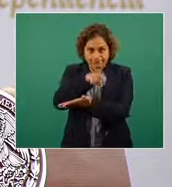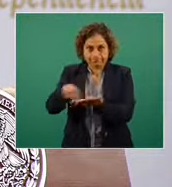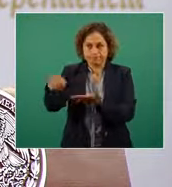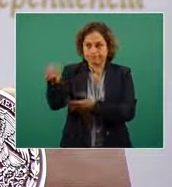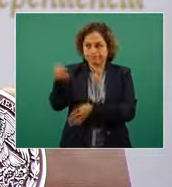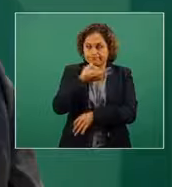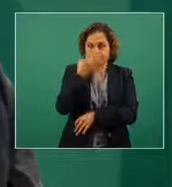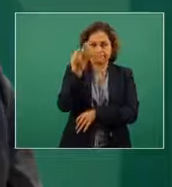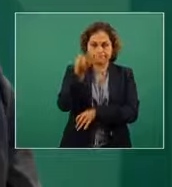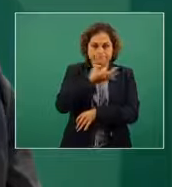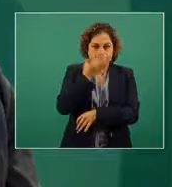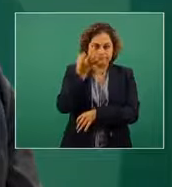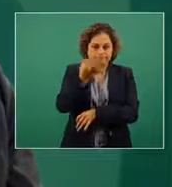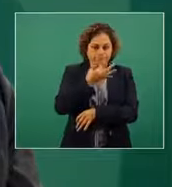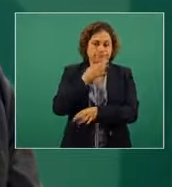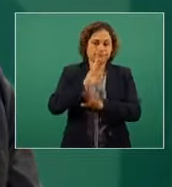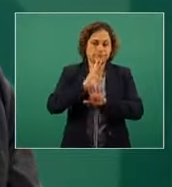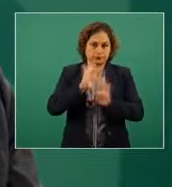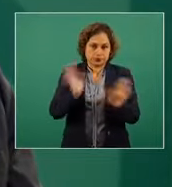medicamentos,